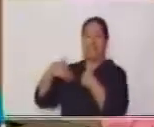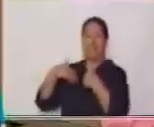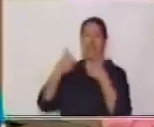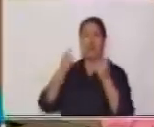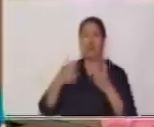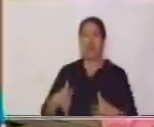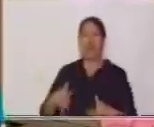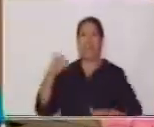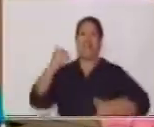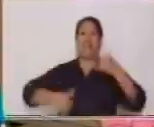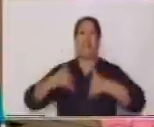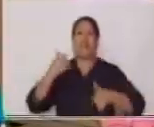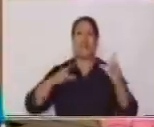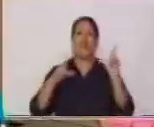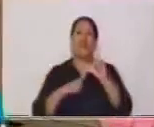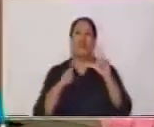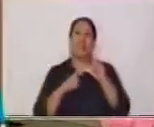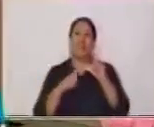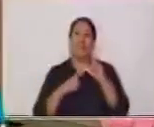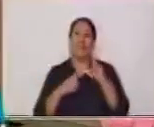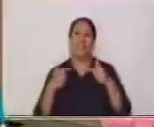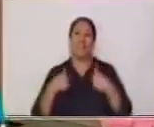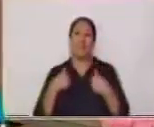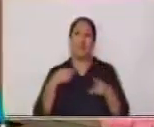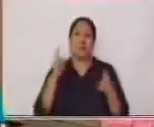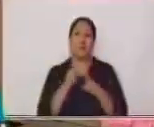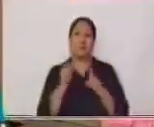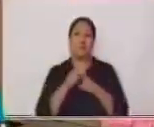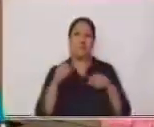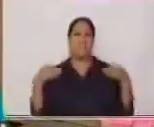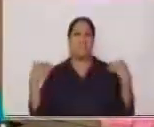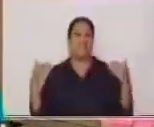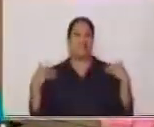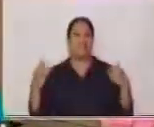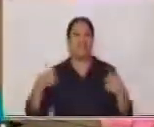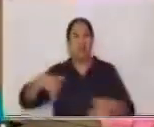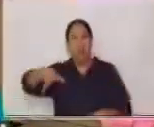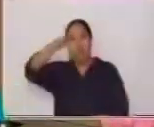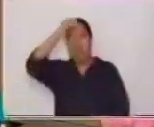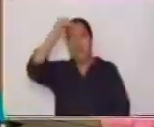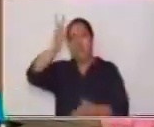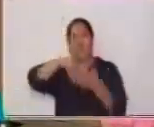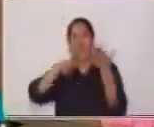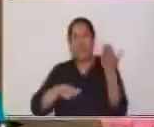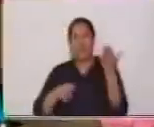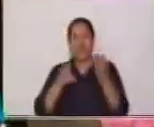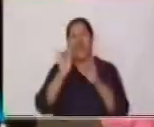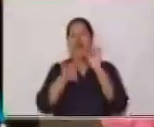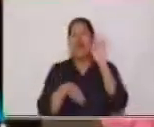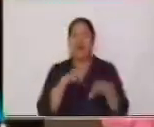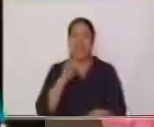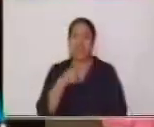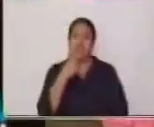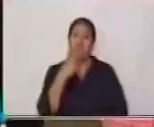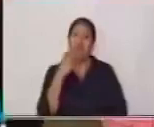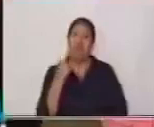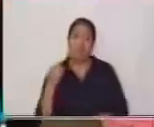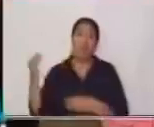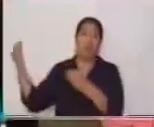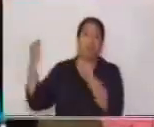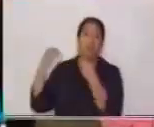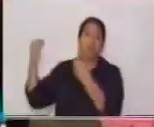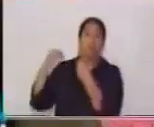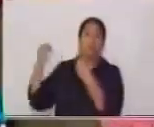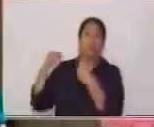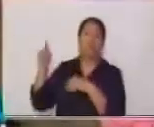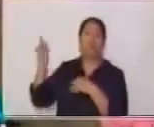una forma muy divertida, aprendí a leer. ¿Te ha sucedido esto? A veces los hermanos, que son más grandes, nos enseñan cosas que